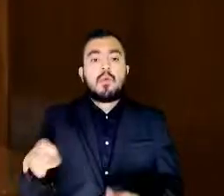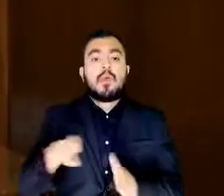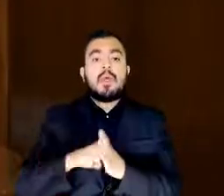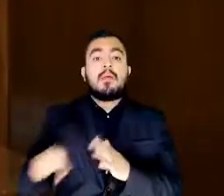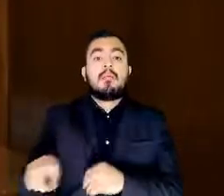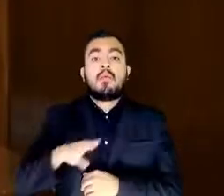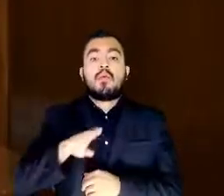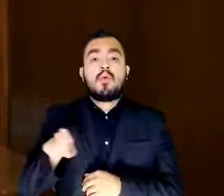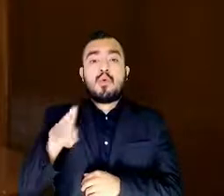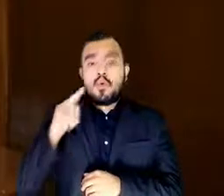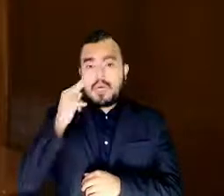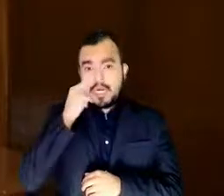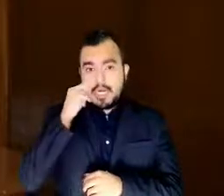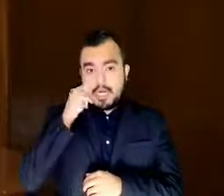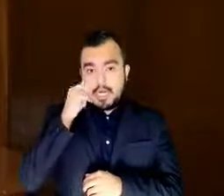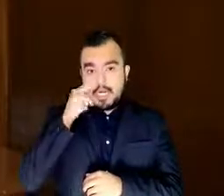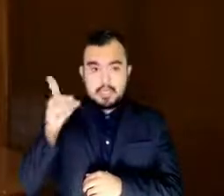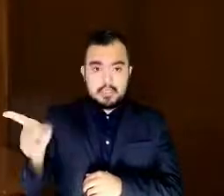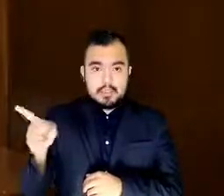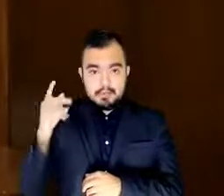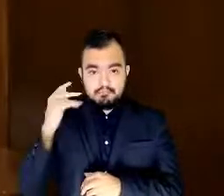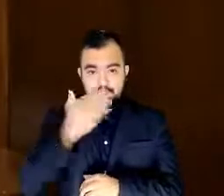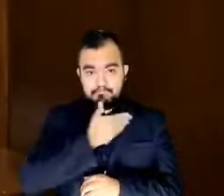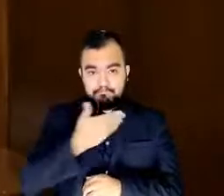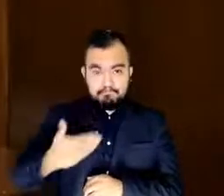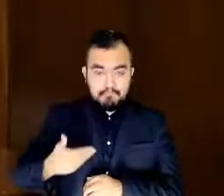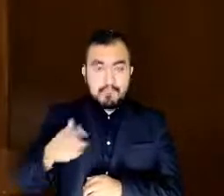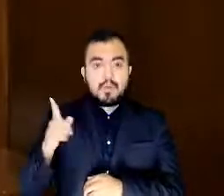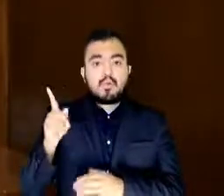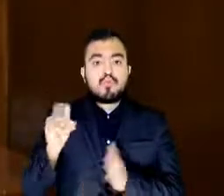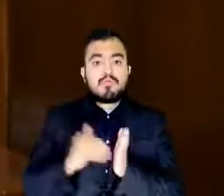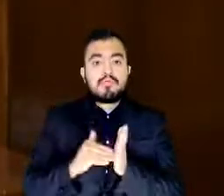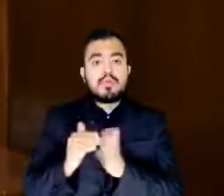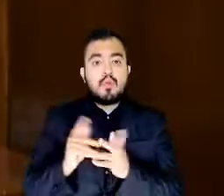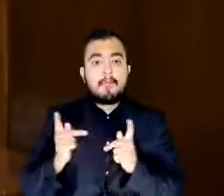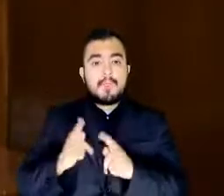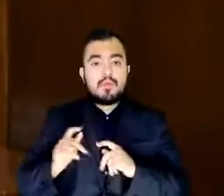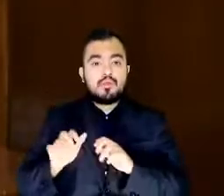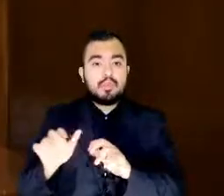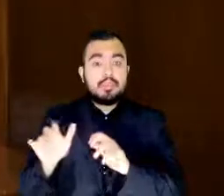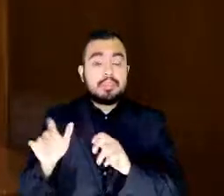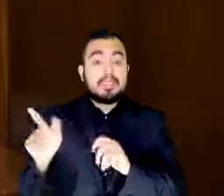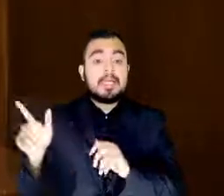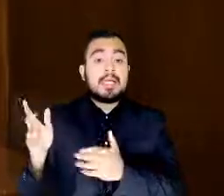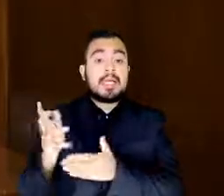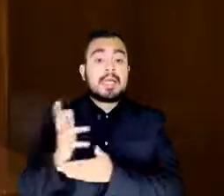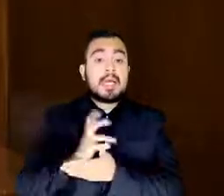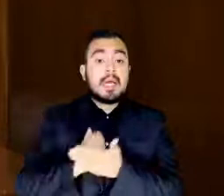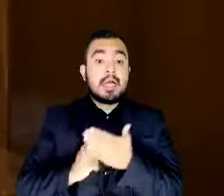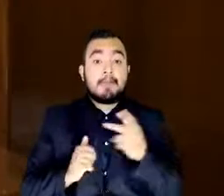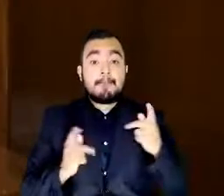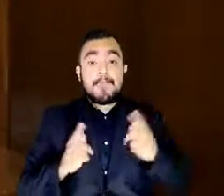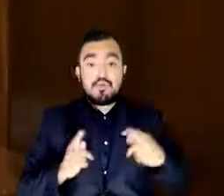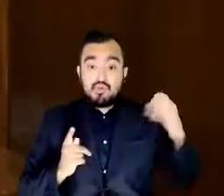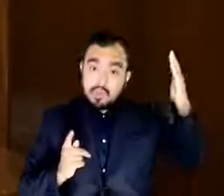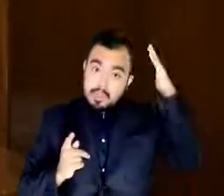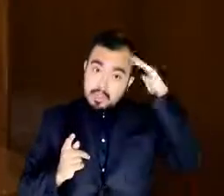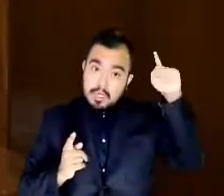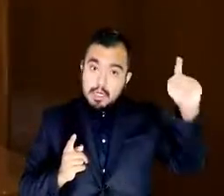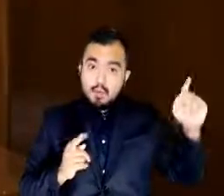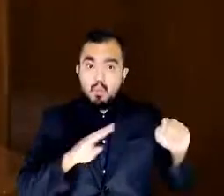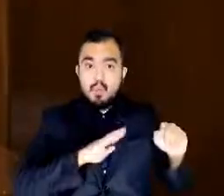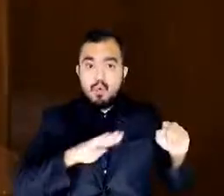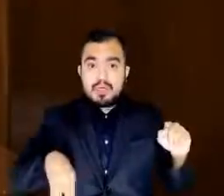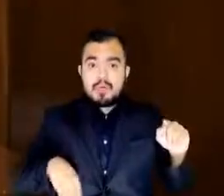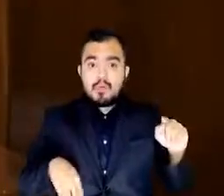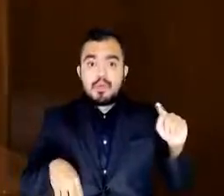de Nezahualcóyotl, con una población de más de 1 millón de habitantes, gana menos que la persona titular del municipio